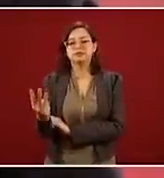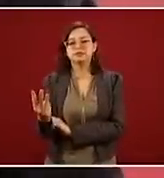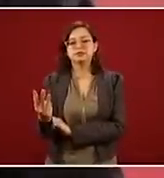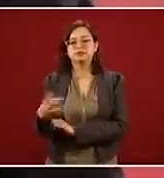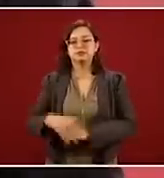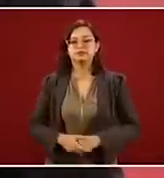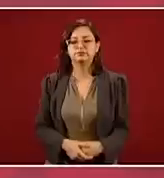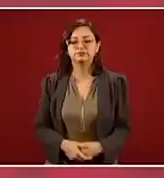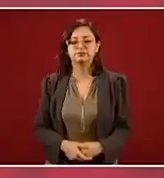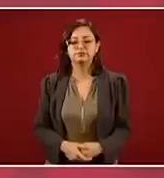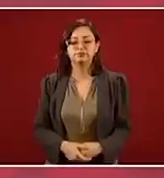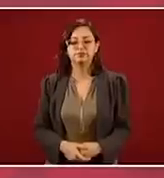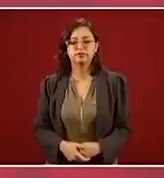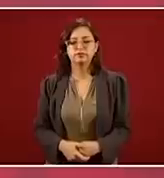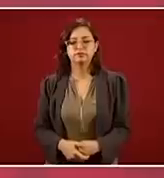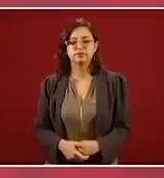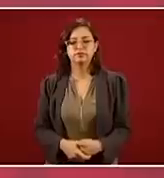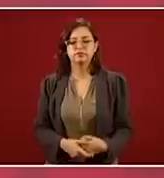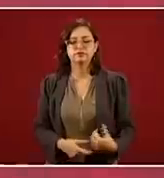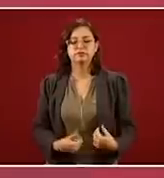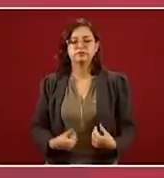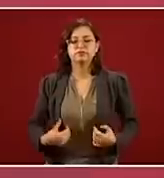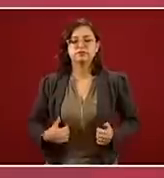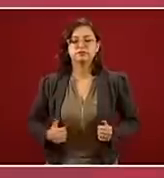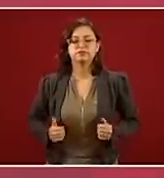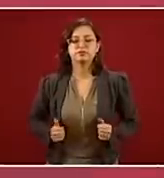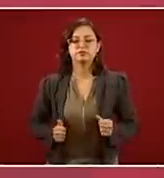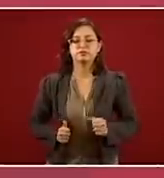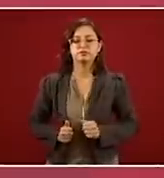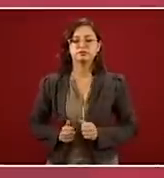O sea, me tocó enfrentar, ¿sí?,